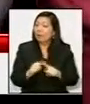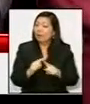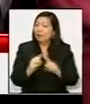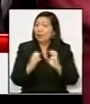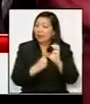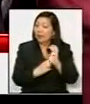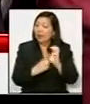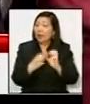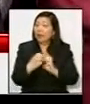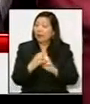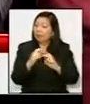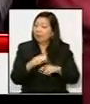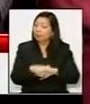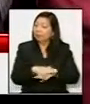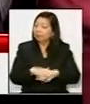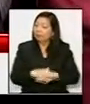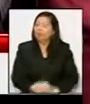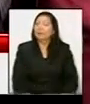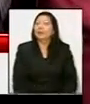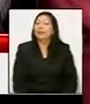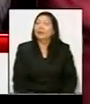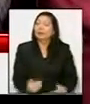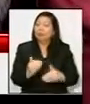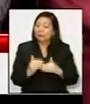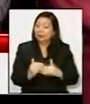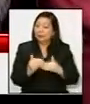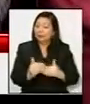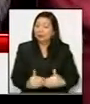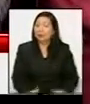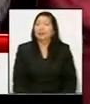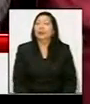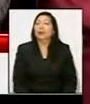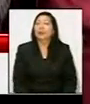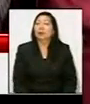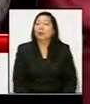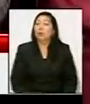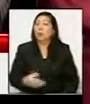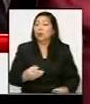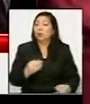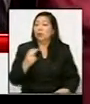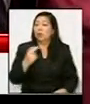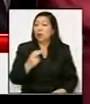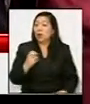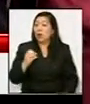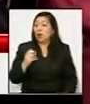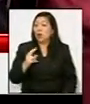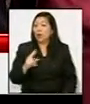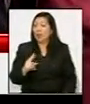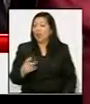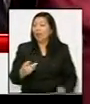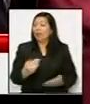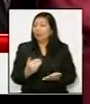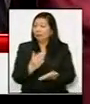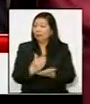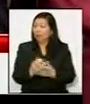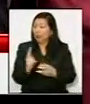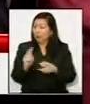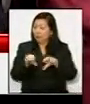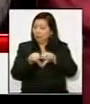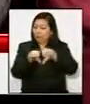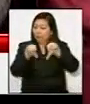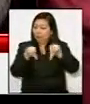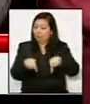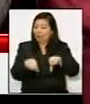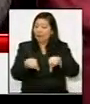en que esta preparatoria la intermedia y la curación la escucharán en la preparatoria están en dos partes la preliminar